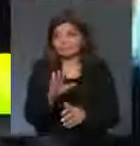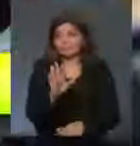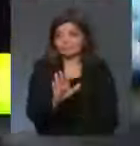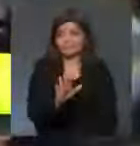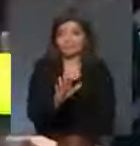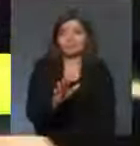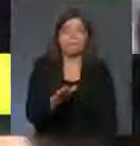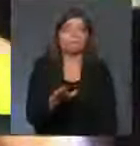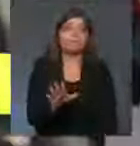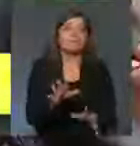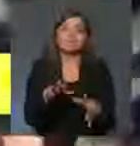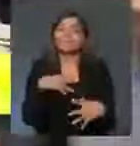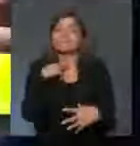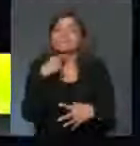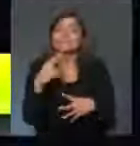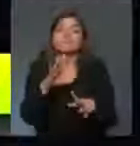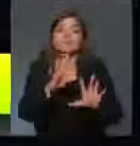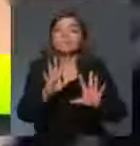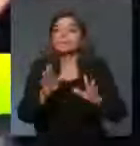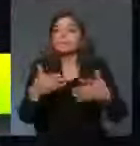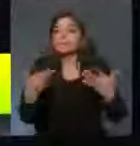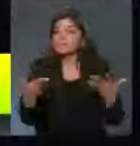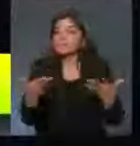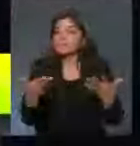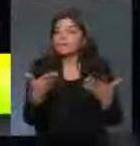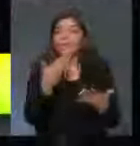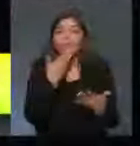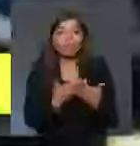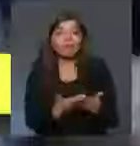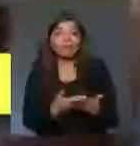Bueno, ¿y será que irá a hablar cuando vuelva a su casa?